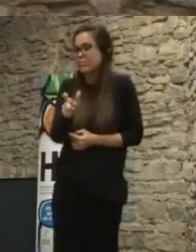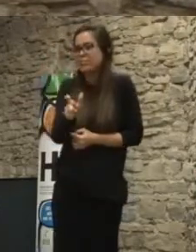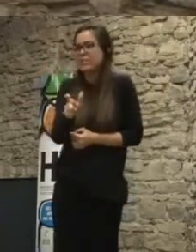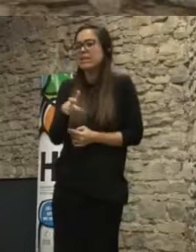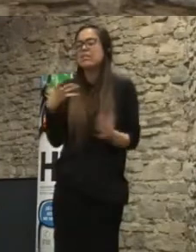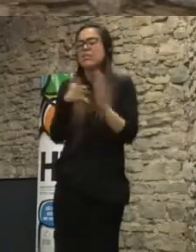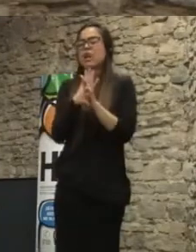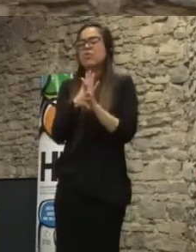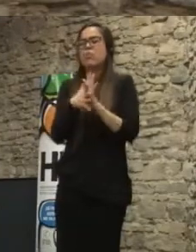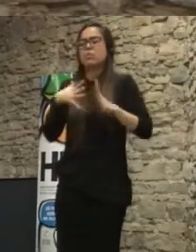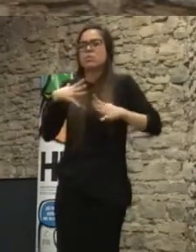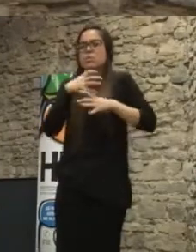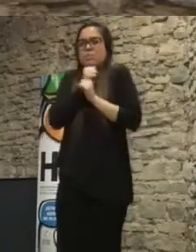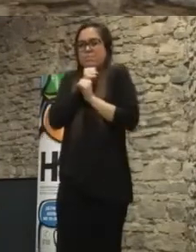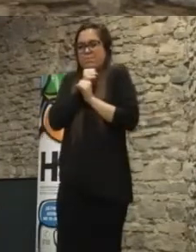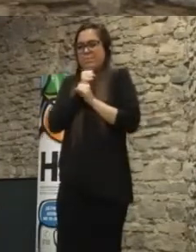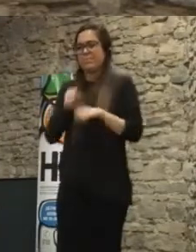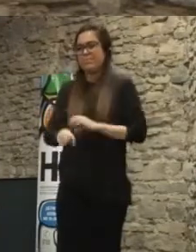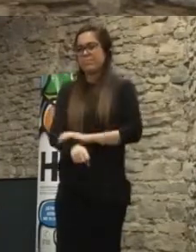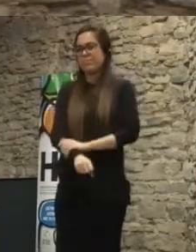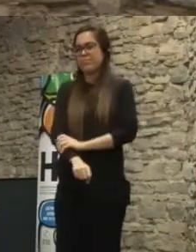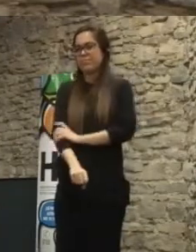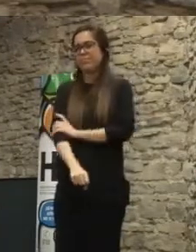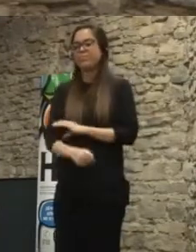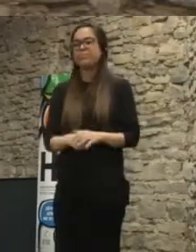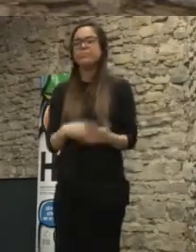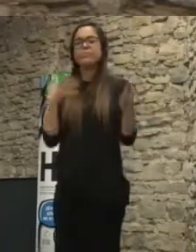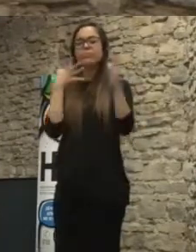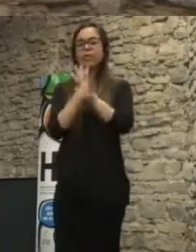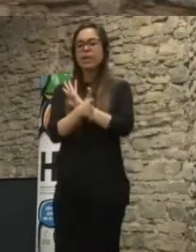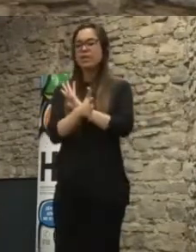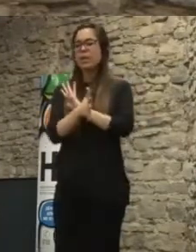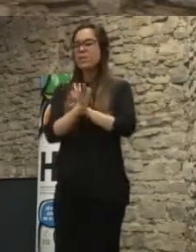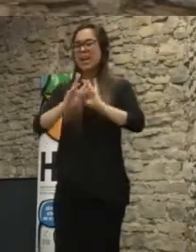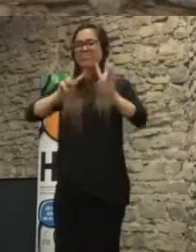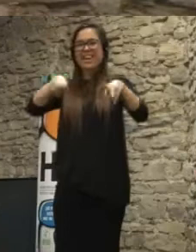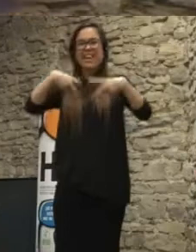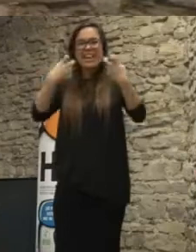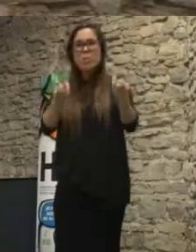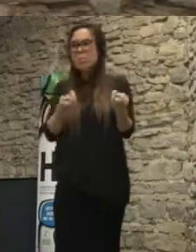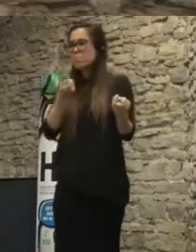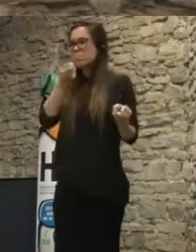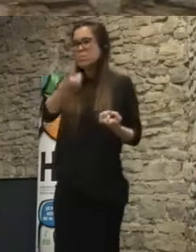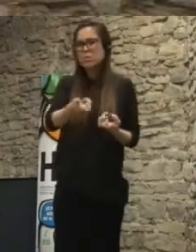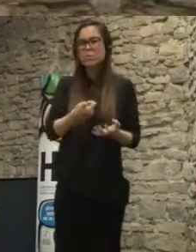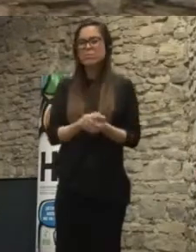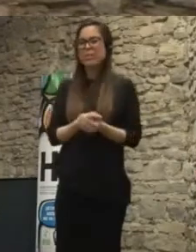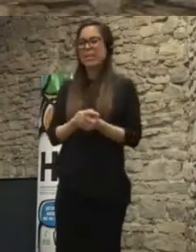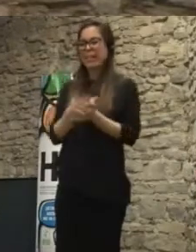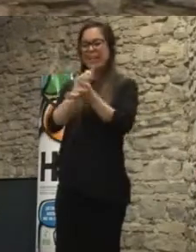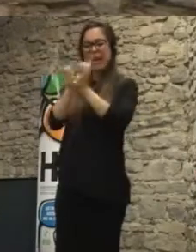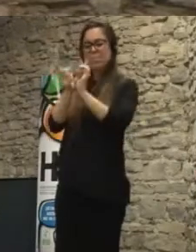encorsetado, ¿no? Que no se renueva suficientemente, que no está abierto al cambio, a